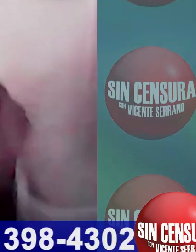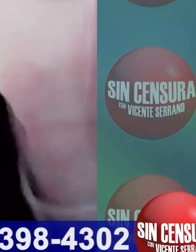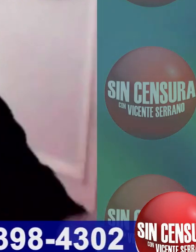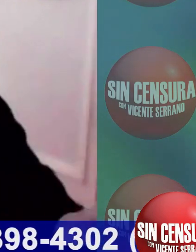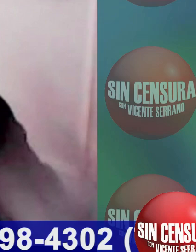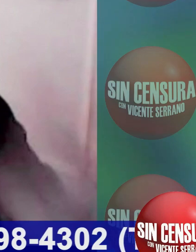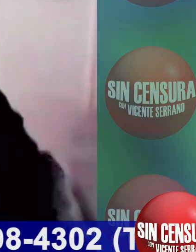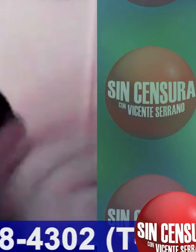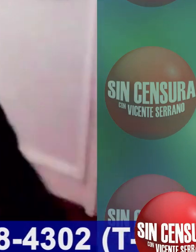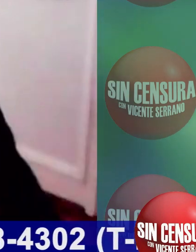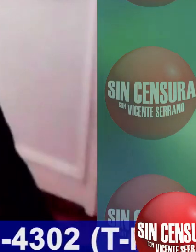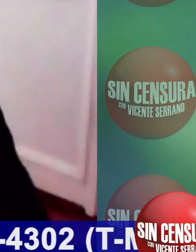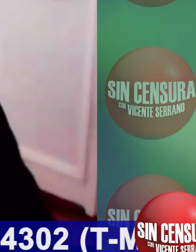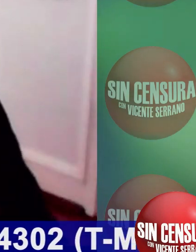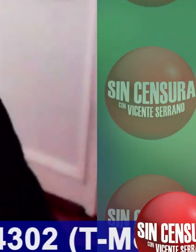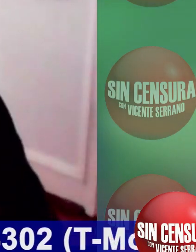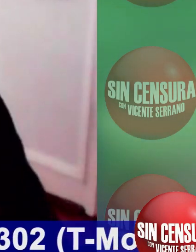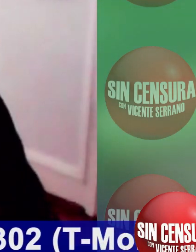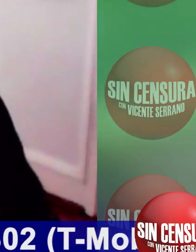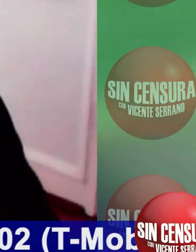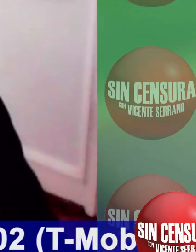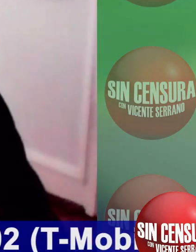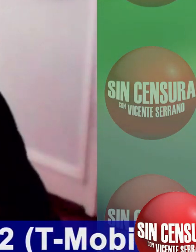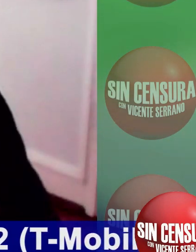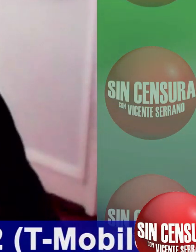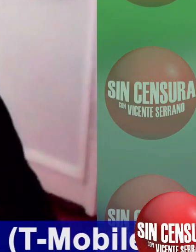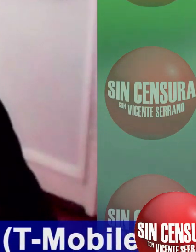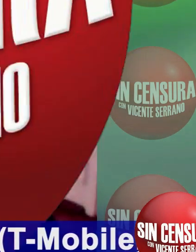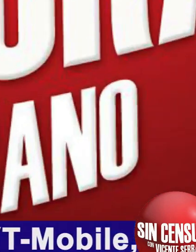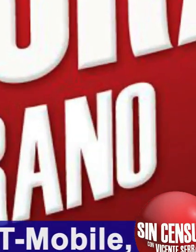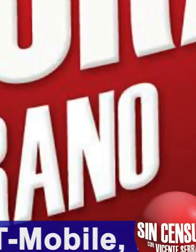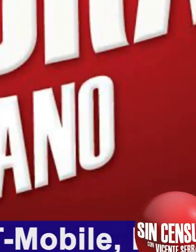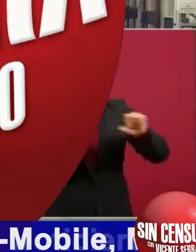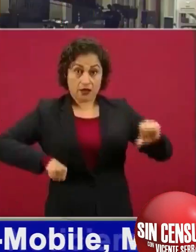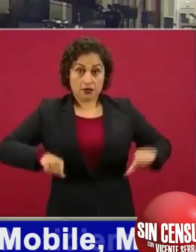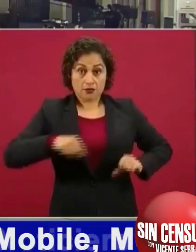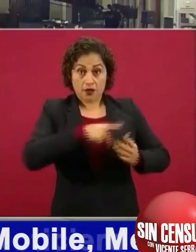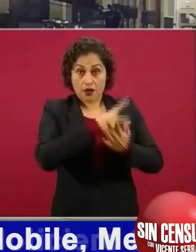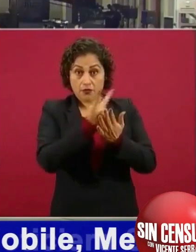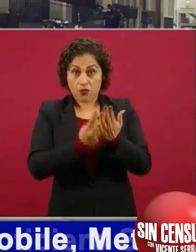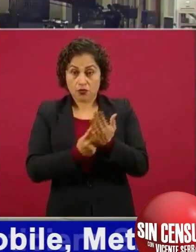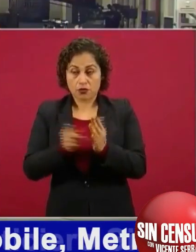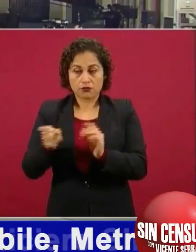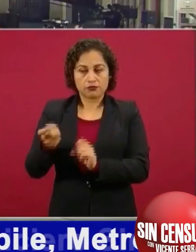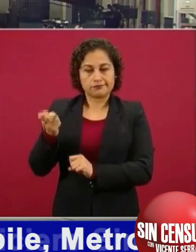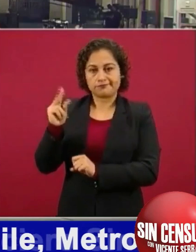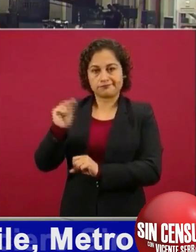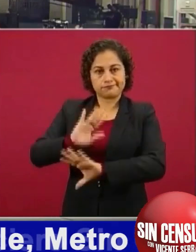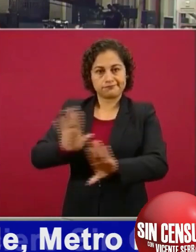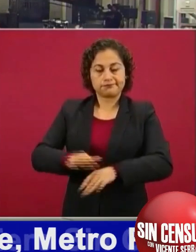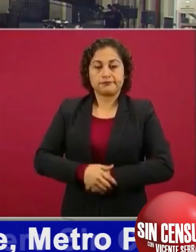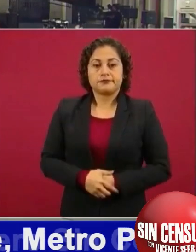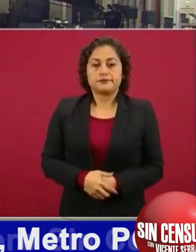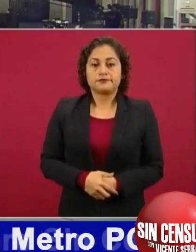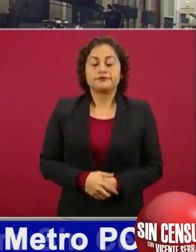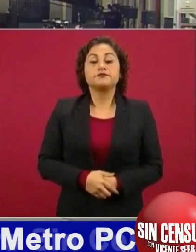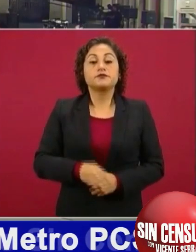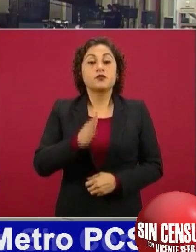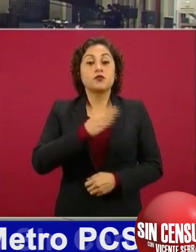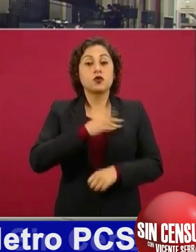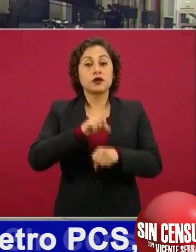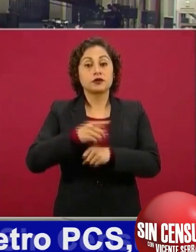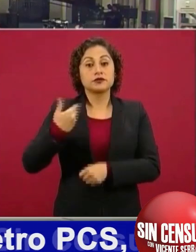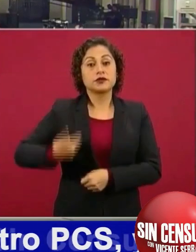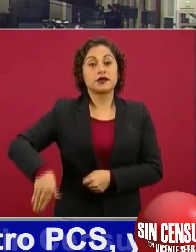lo platicamos con ella y lo platicamos con todo el público? Adelante, doña Ceci. Gracias. Presidente, buenos días. Meme Yamel